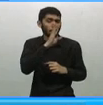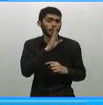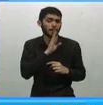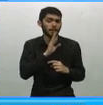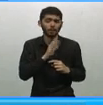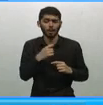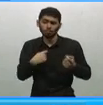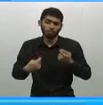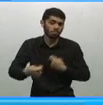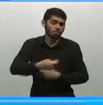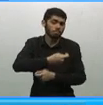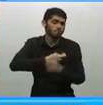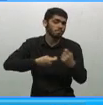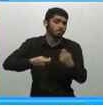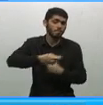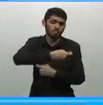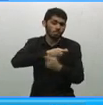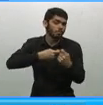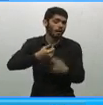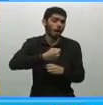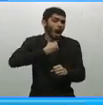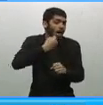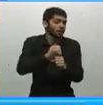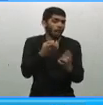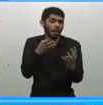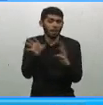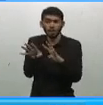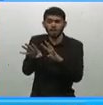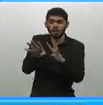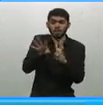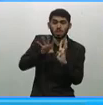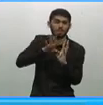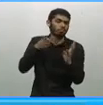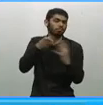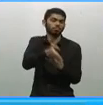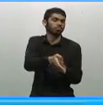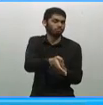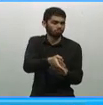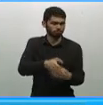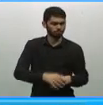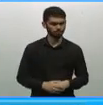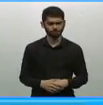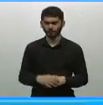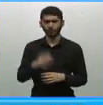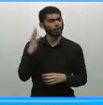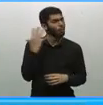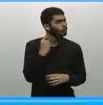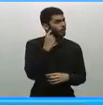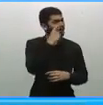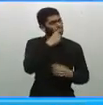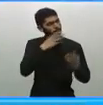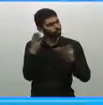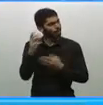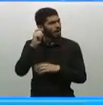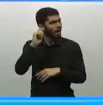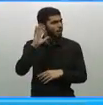rivales por la por las dos líneas de cuatro que se meten un poquito más atrás y salen de contragolpe Luciana Román los escucha Fernando gago